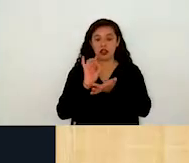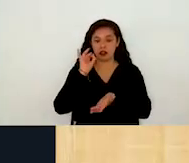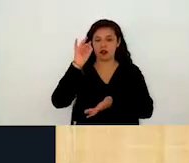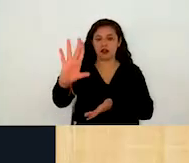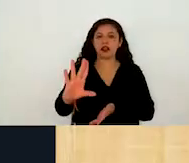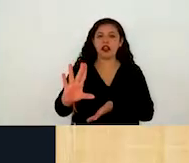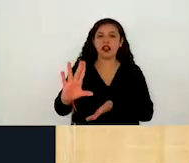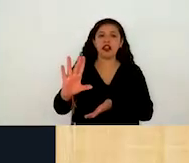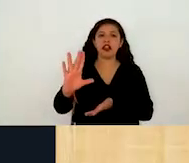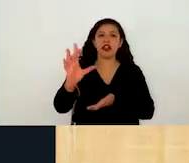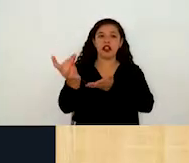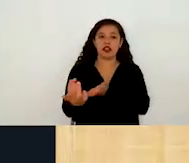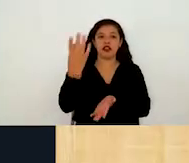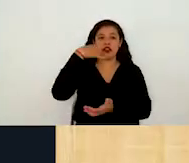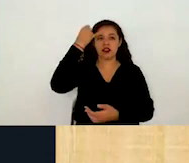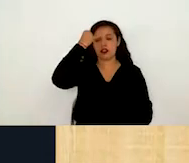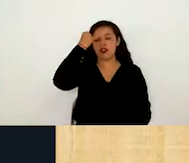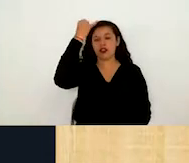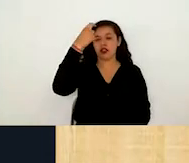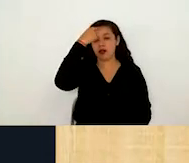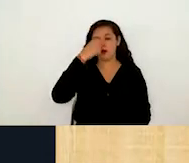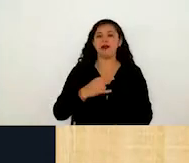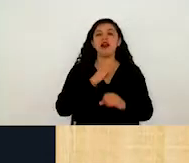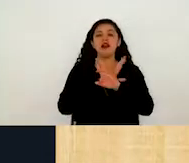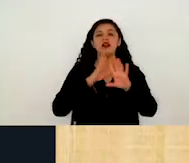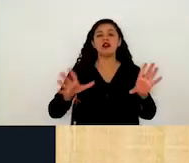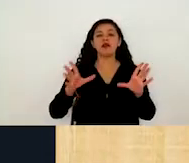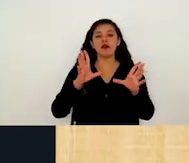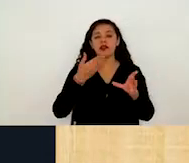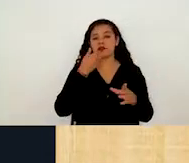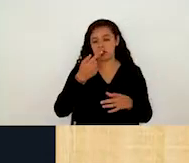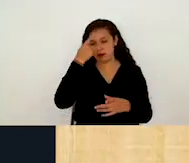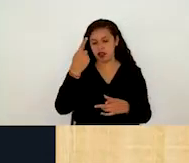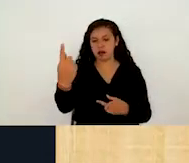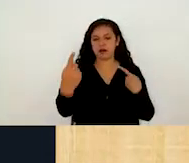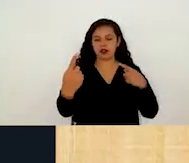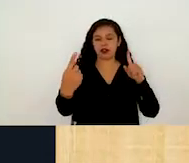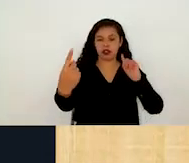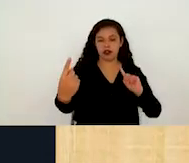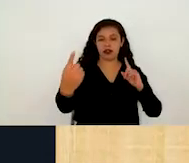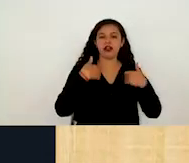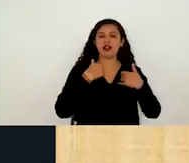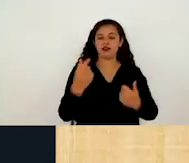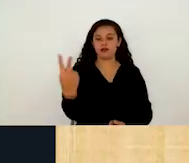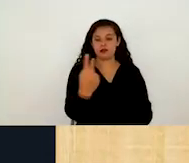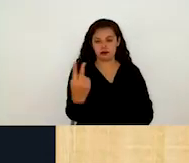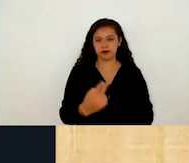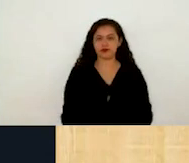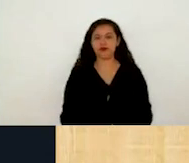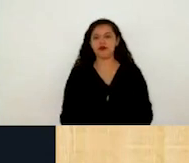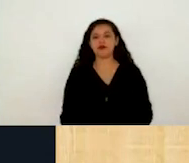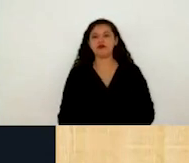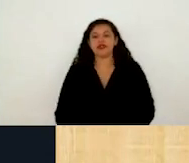ideas y hechos para procurar información y entendimiento entre una persona y otra y como es un